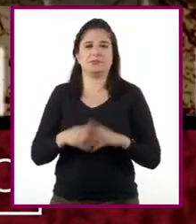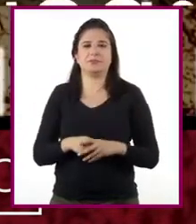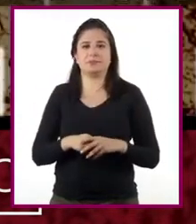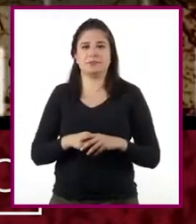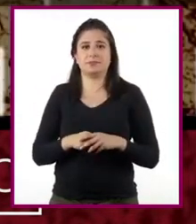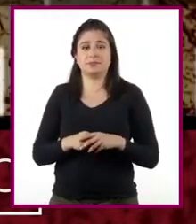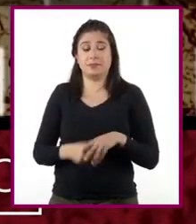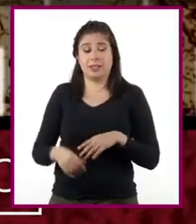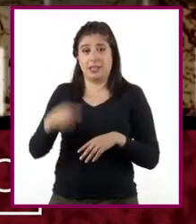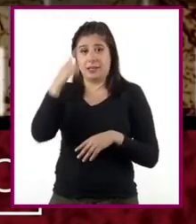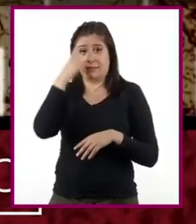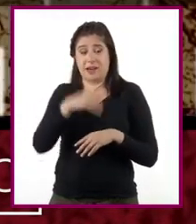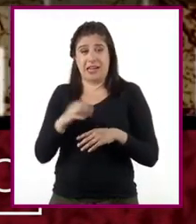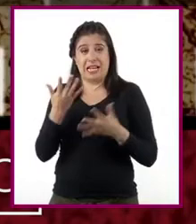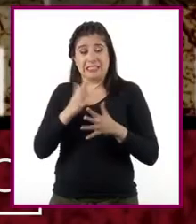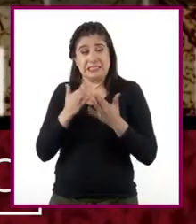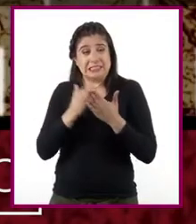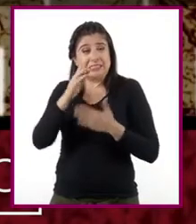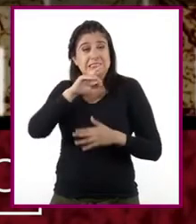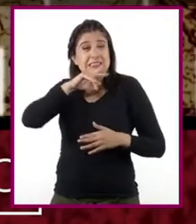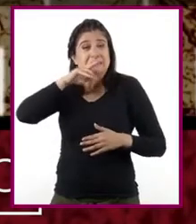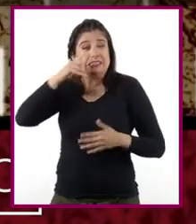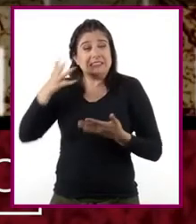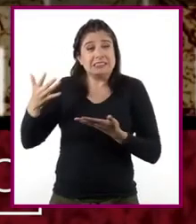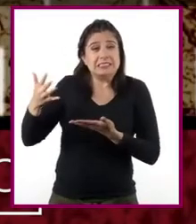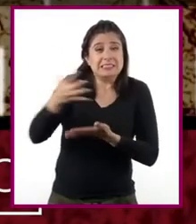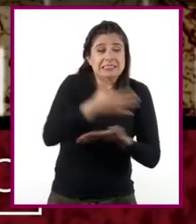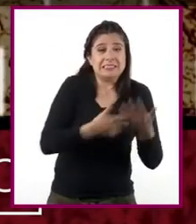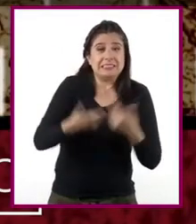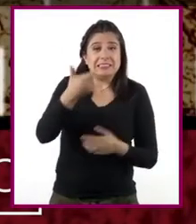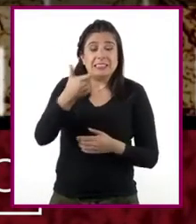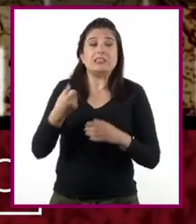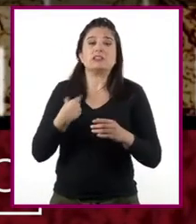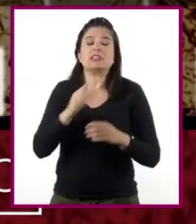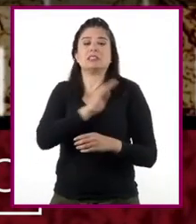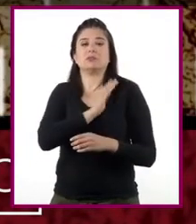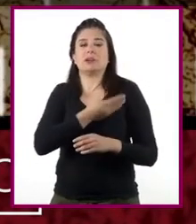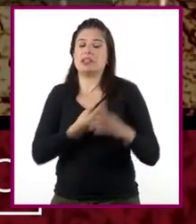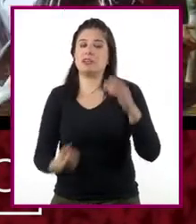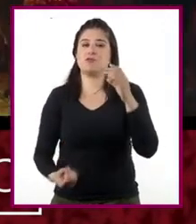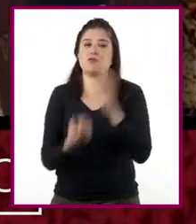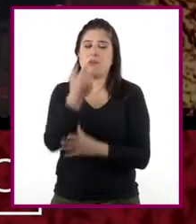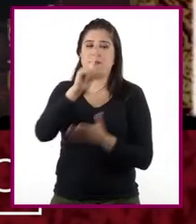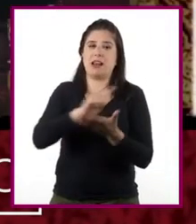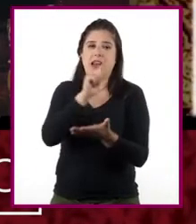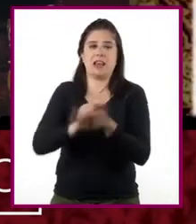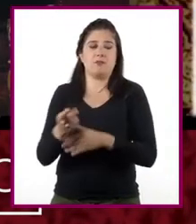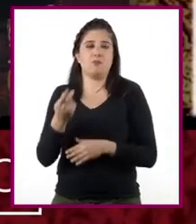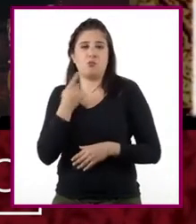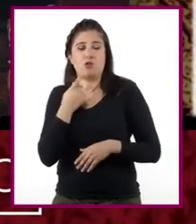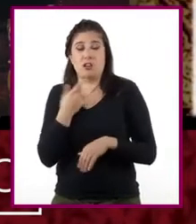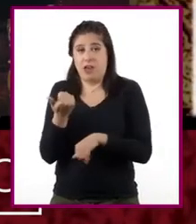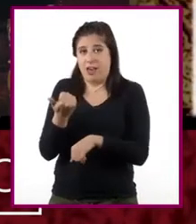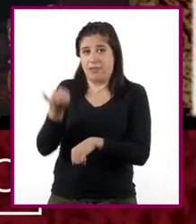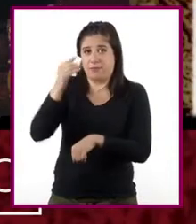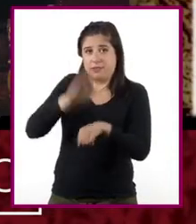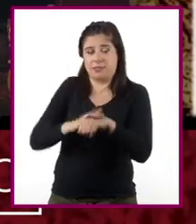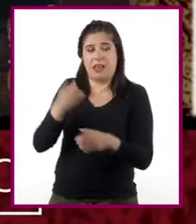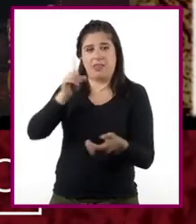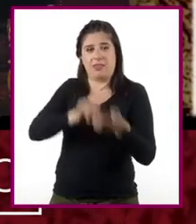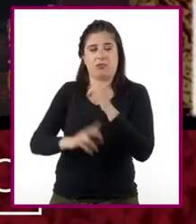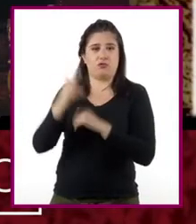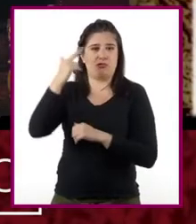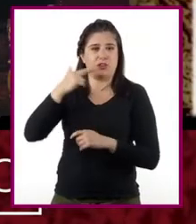Para recuperar su economía y poder político, España implementó una serie de reformas político-administrativas en su